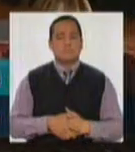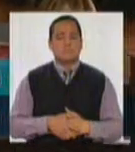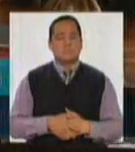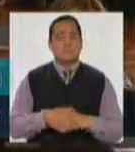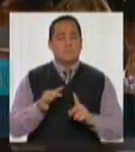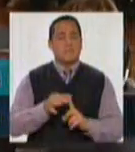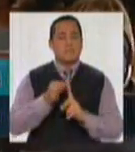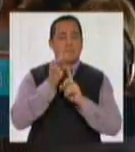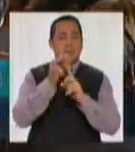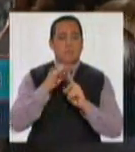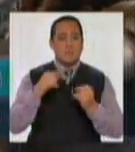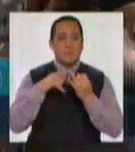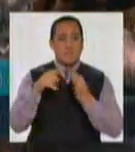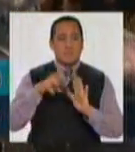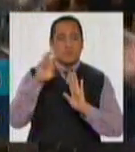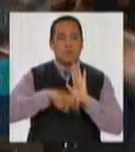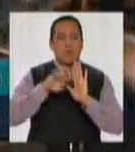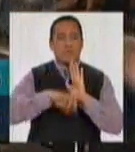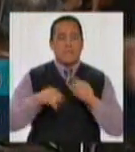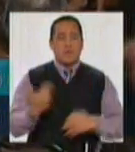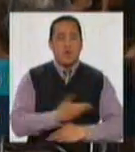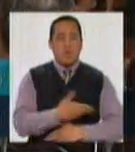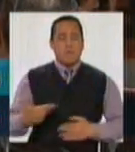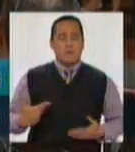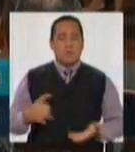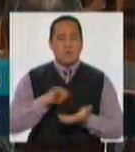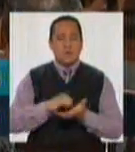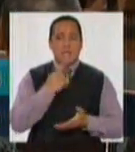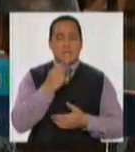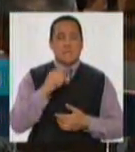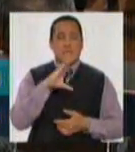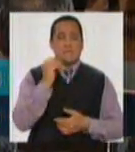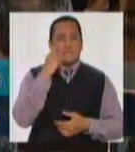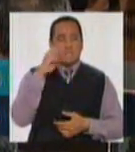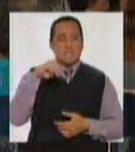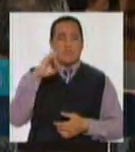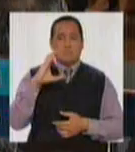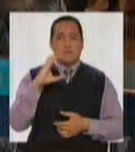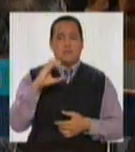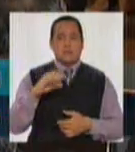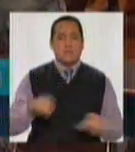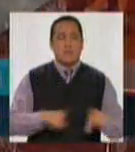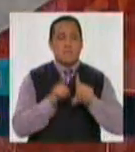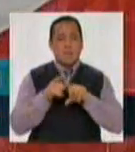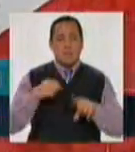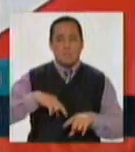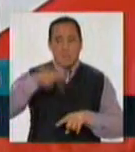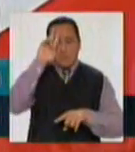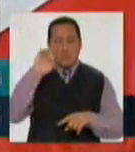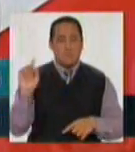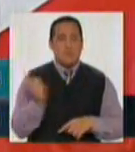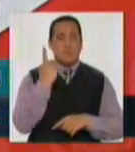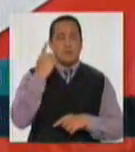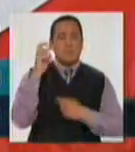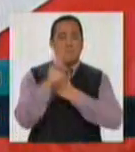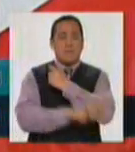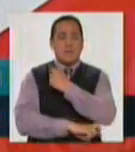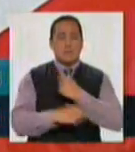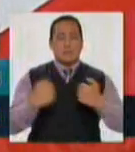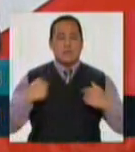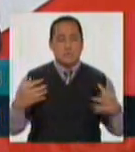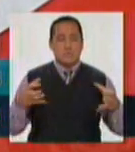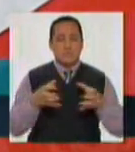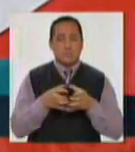acompañamiento de los principales programas del gobierno, que es el CIMEC. Perú será el primer país que